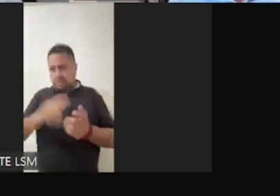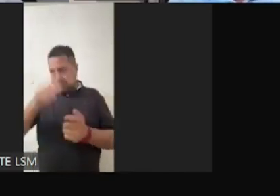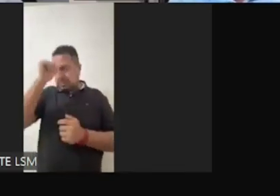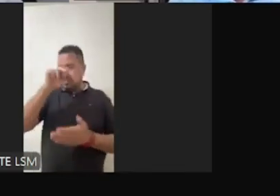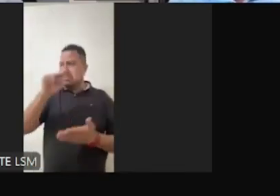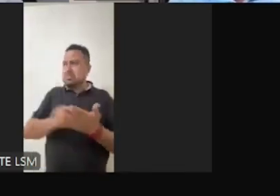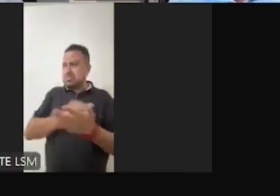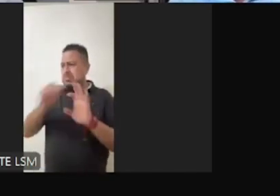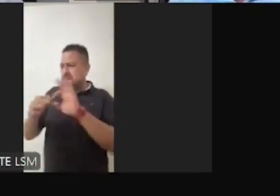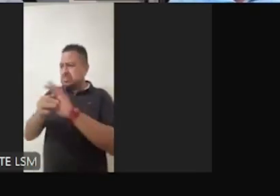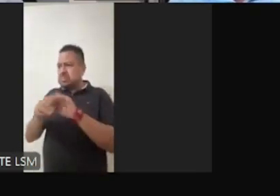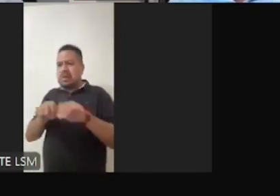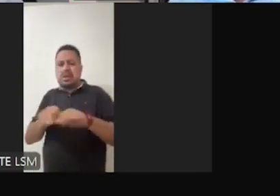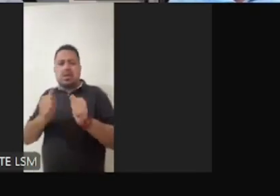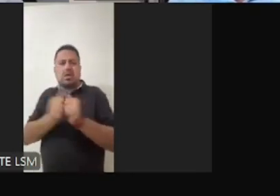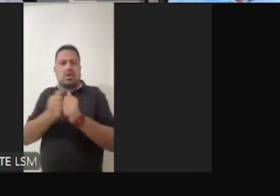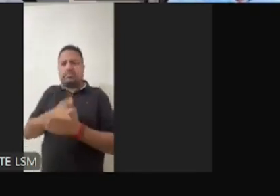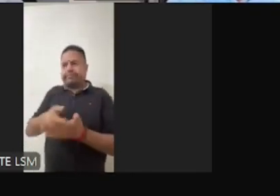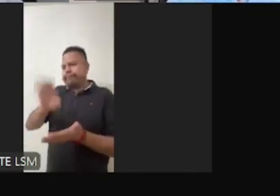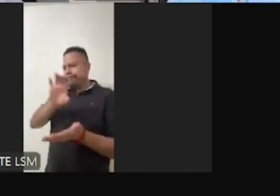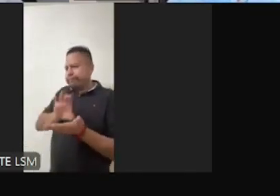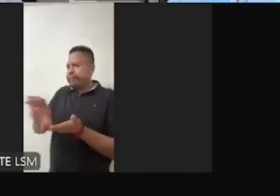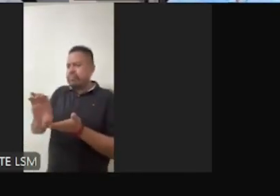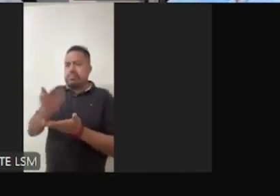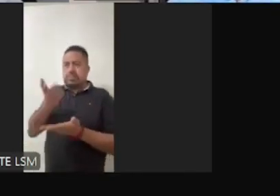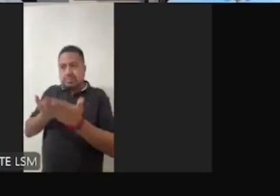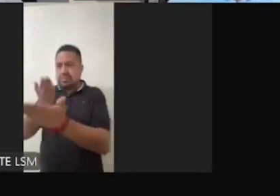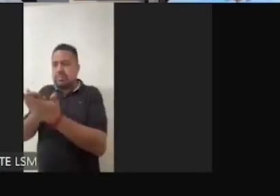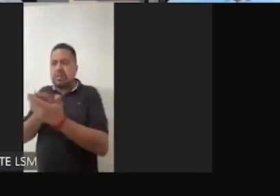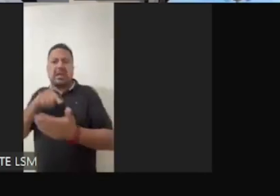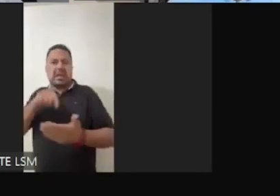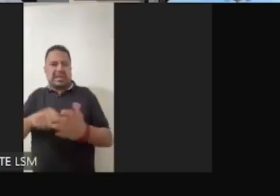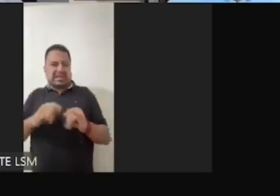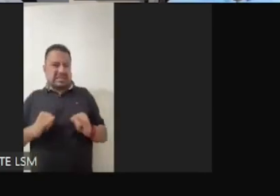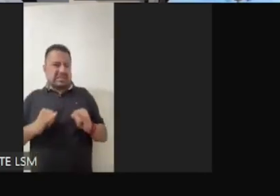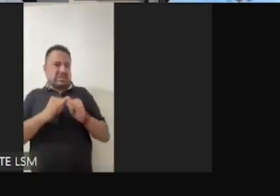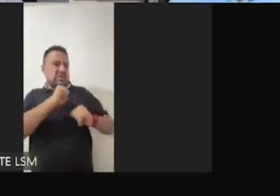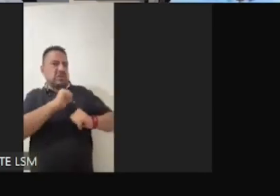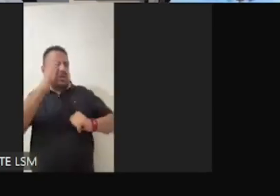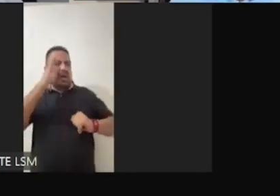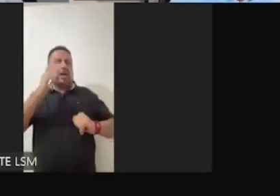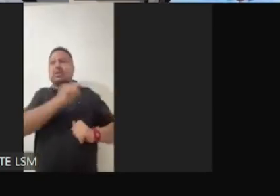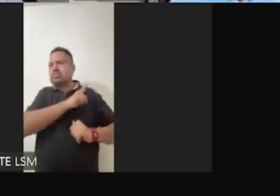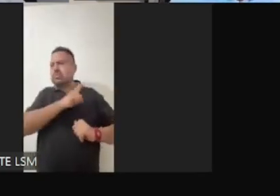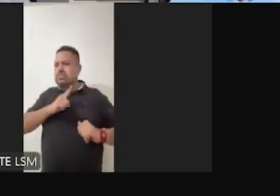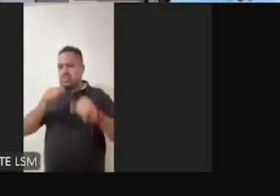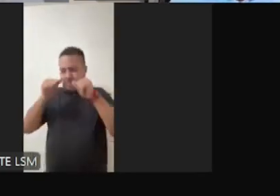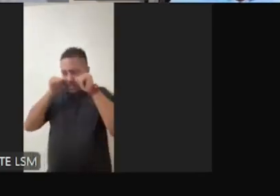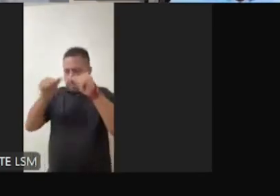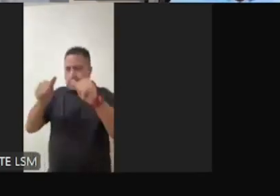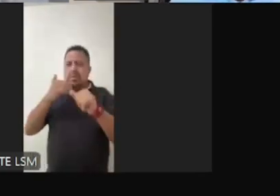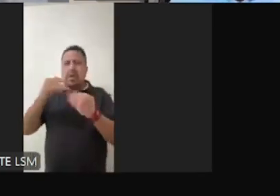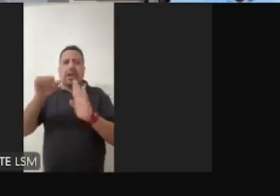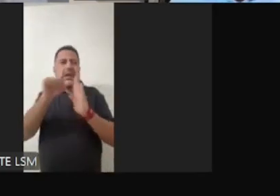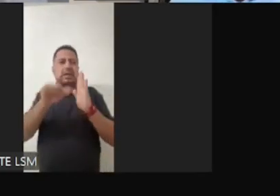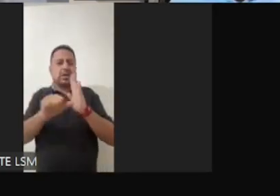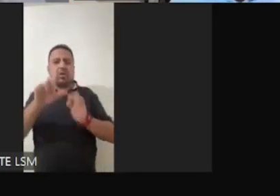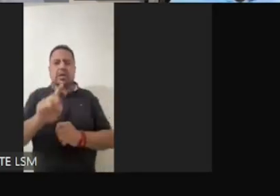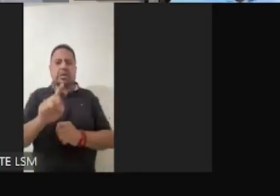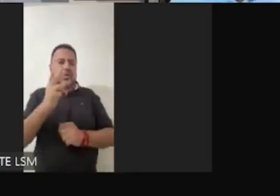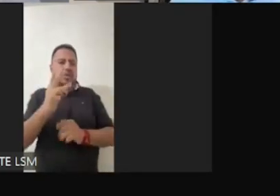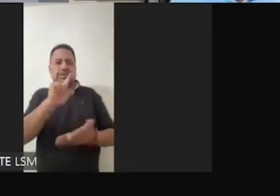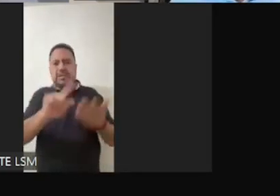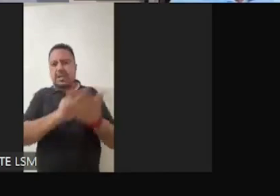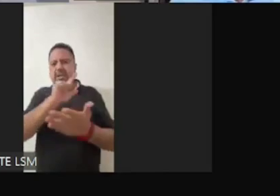convenio laboral con recibo finiquito solicitando esta autoridad jurisdiccional se diera cumplimiento a lo establecido en el artículo 33 de la